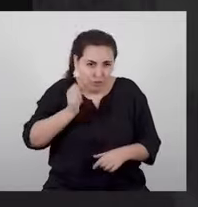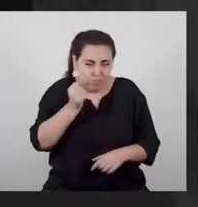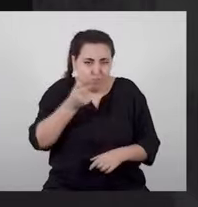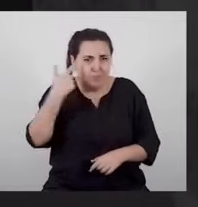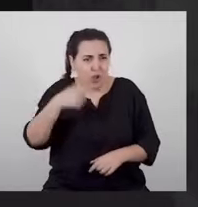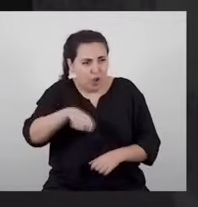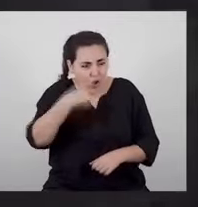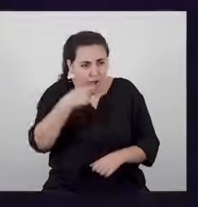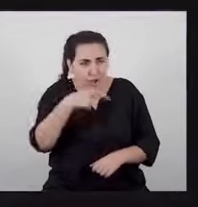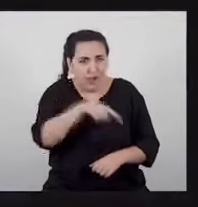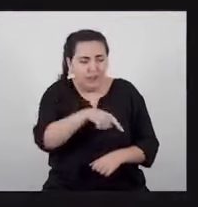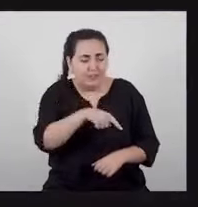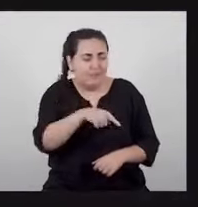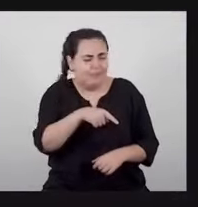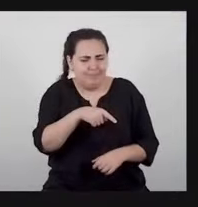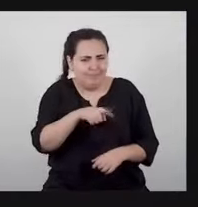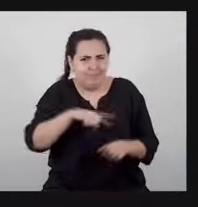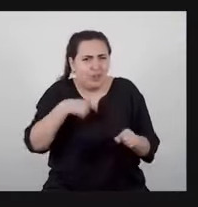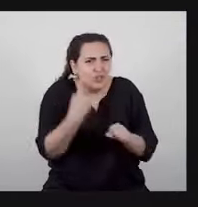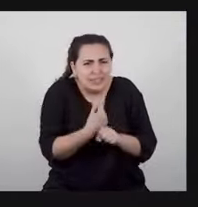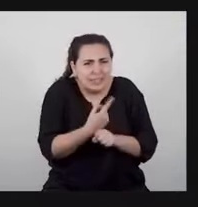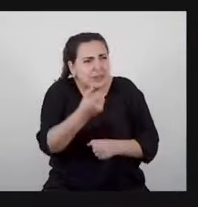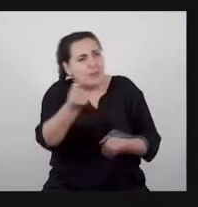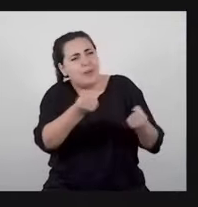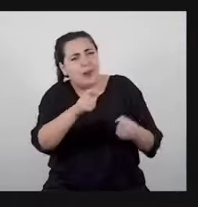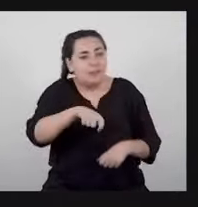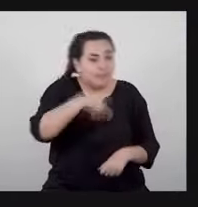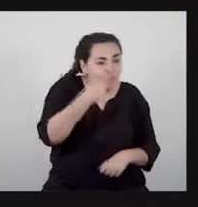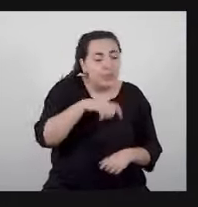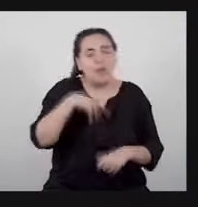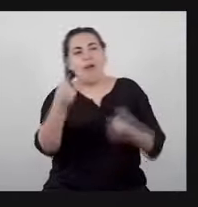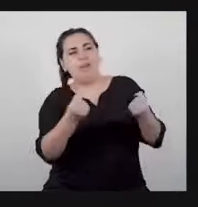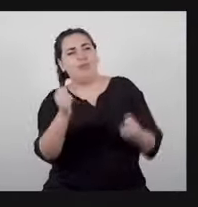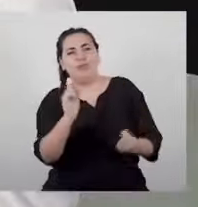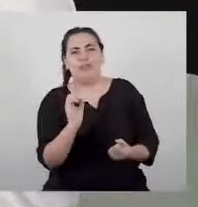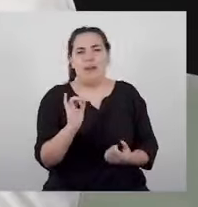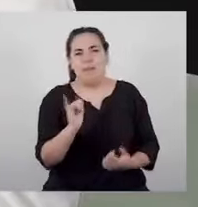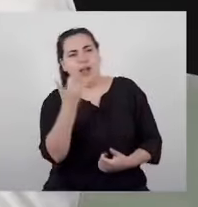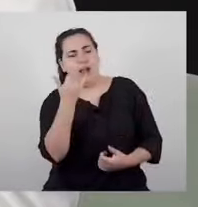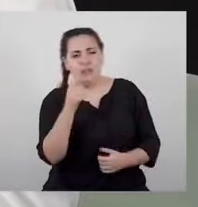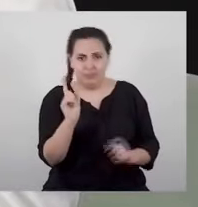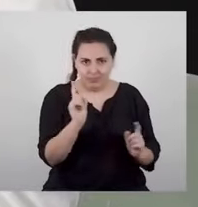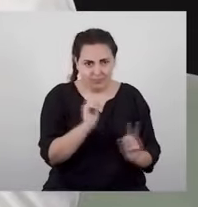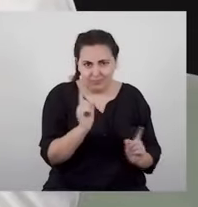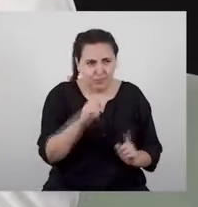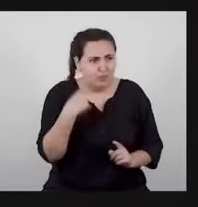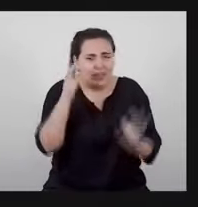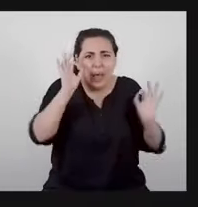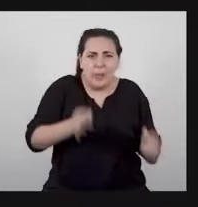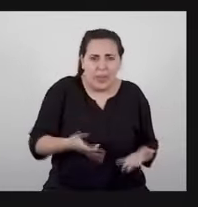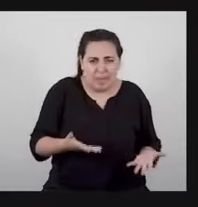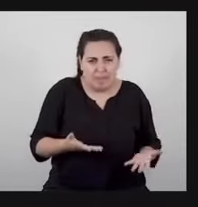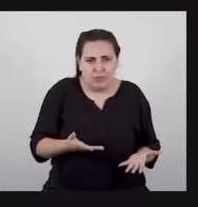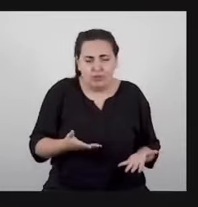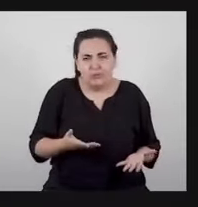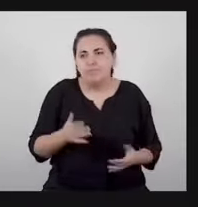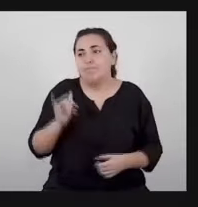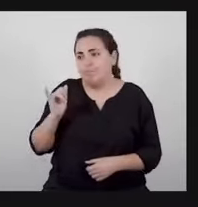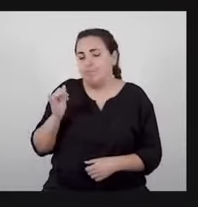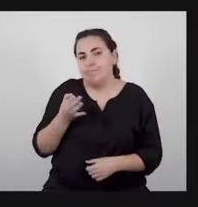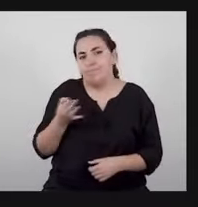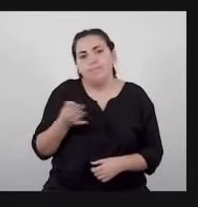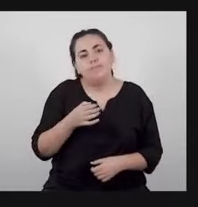manera de consumir y manejar mejor. O sea, lo sabemos. Y si después la misma política no